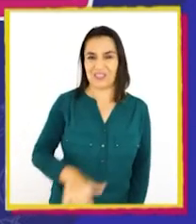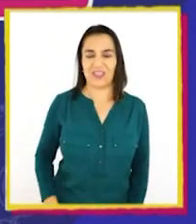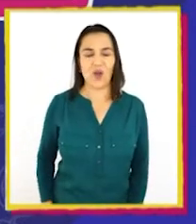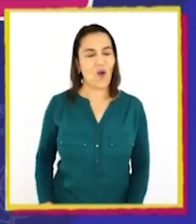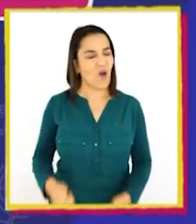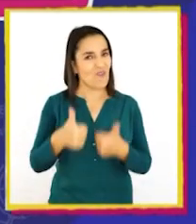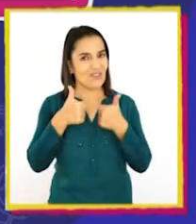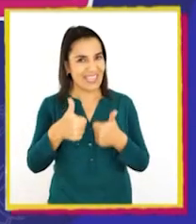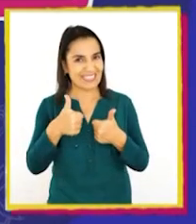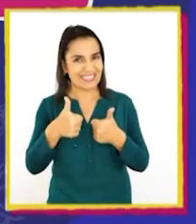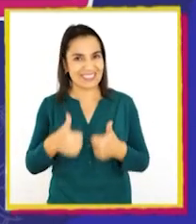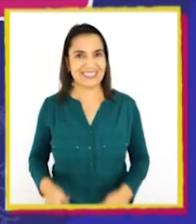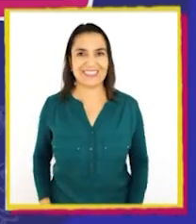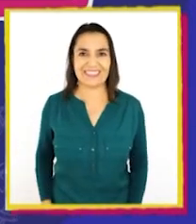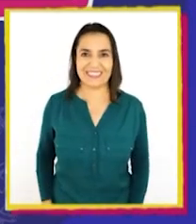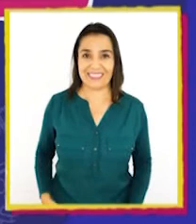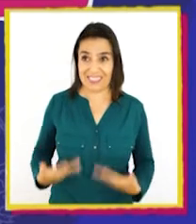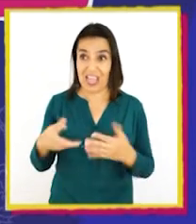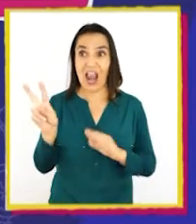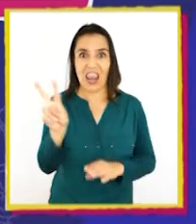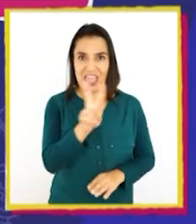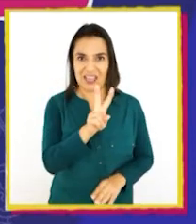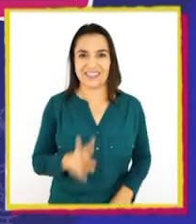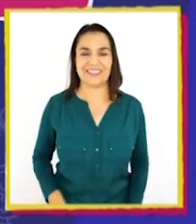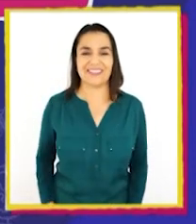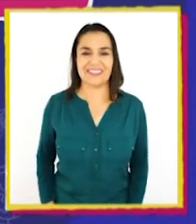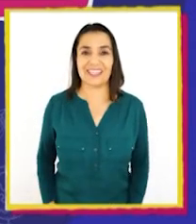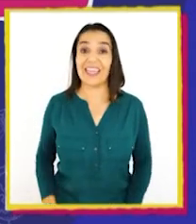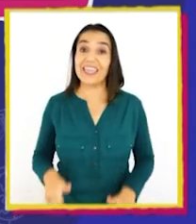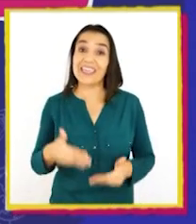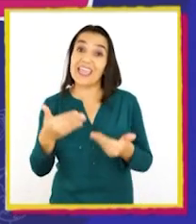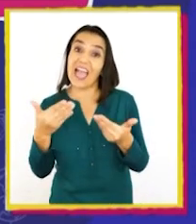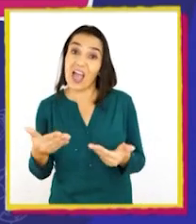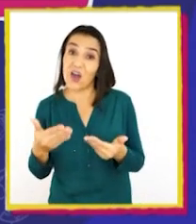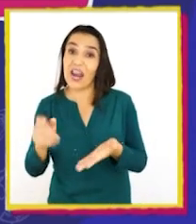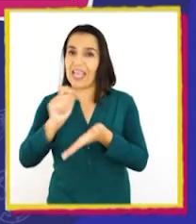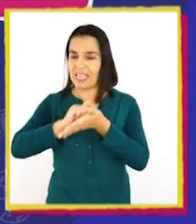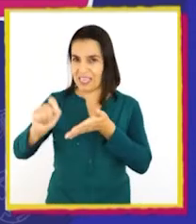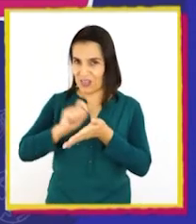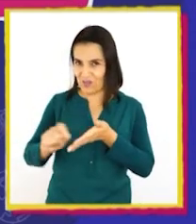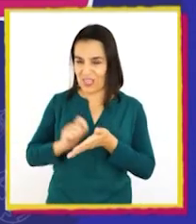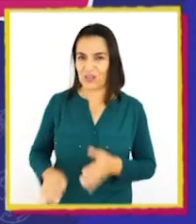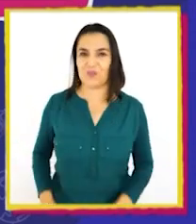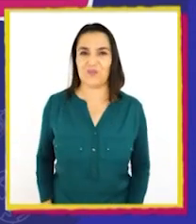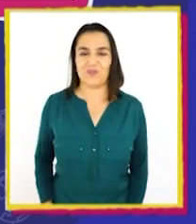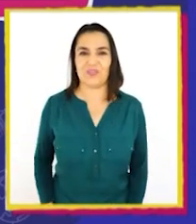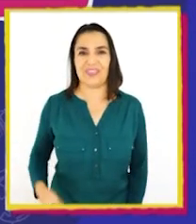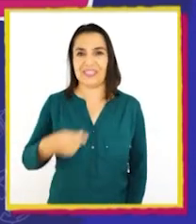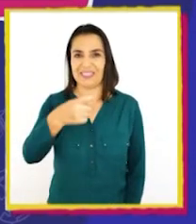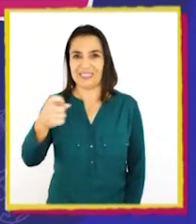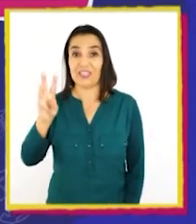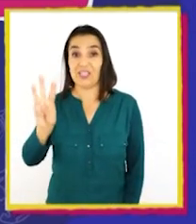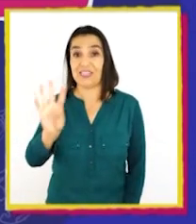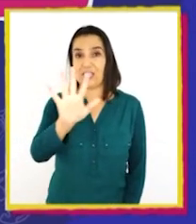135.635.056. ¡Muy bien! Así es como se lee. Y ahora tenemos que escribirlo.